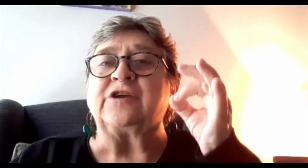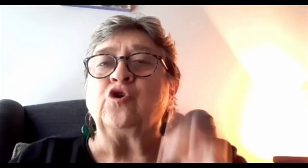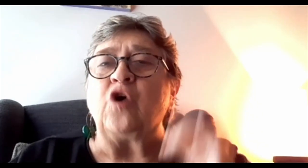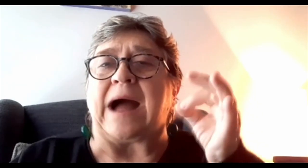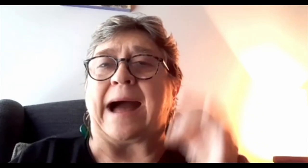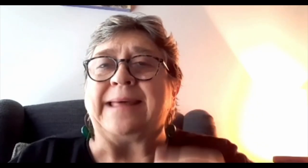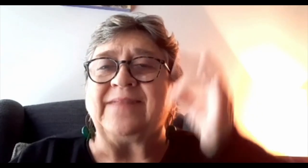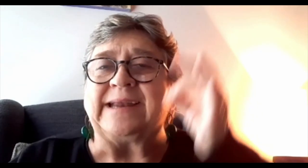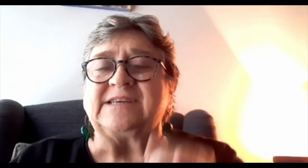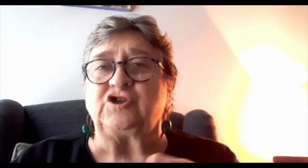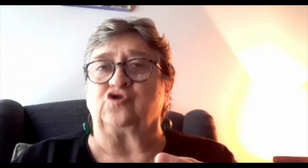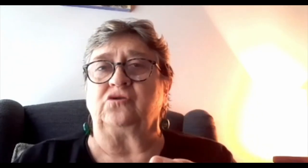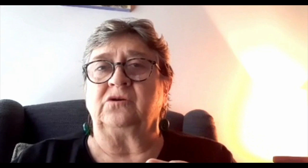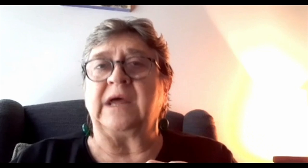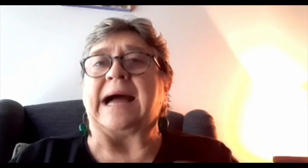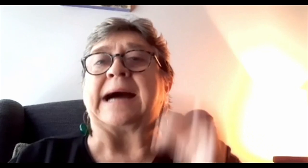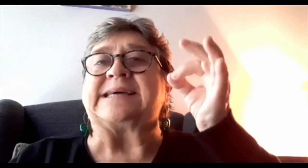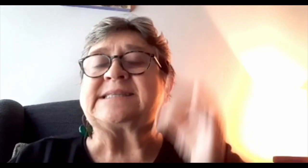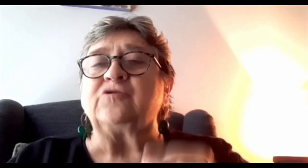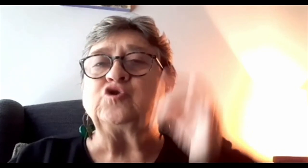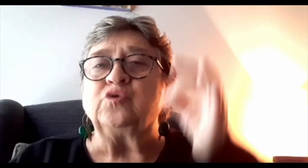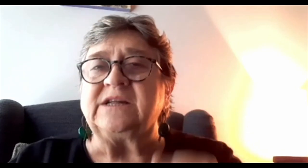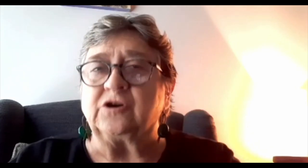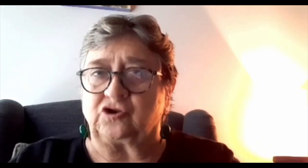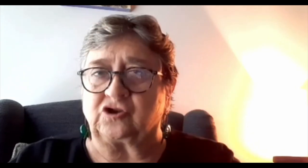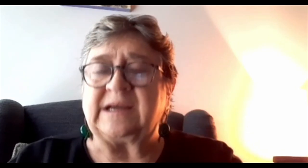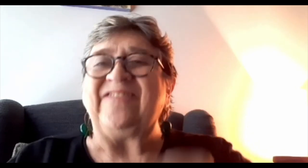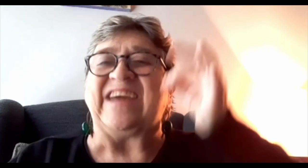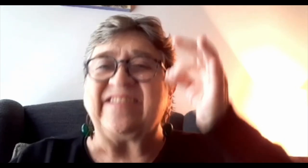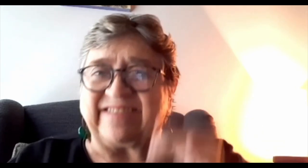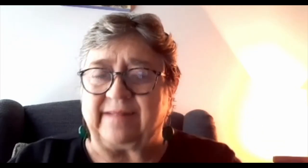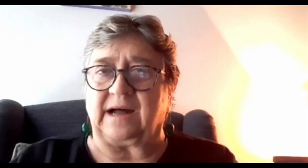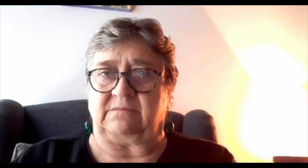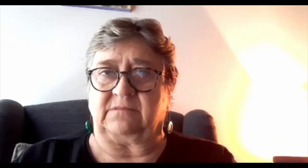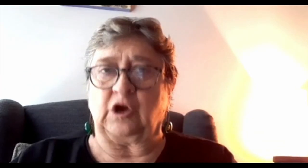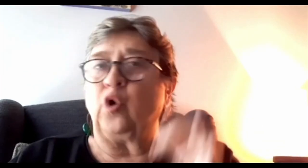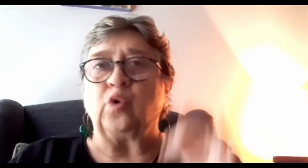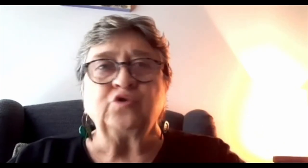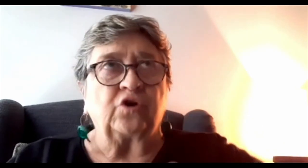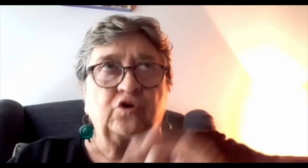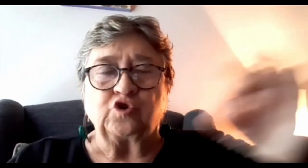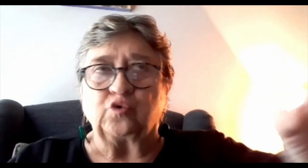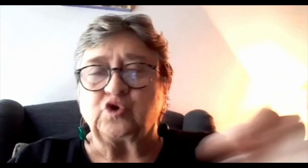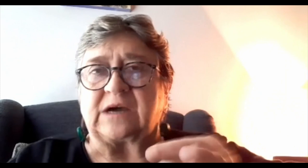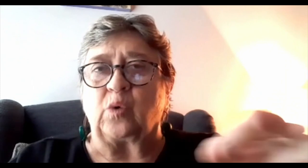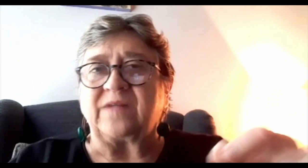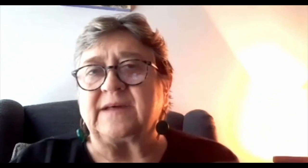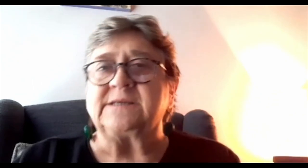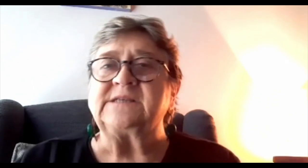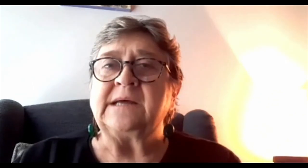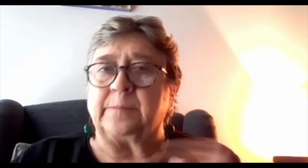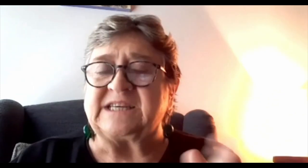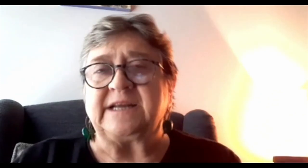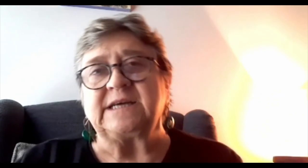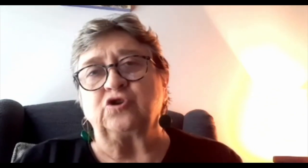es que no hay derecho a que Estados Unidos decida, junto con sus